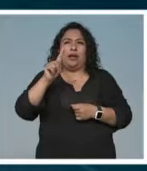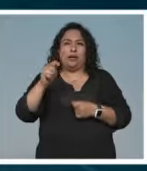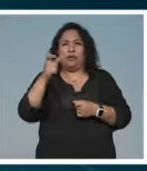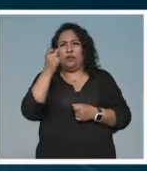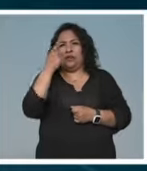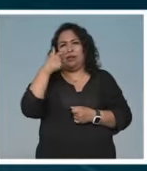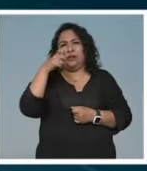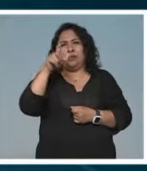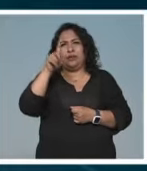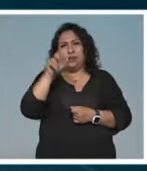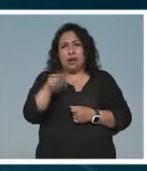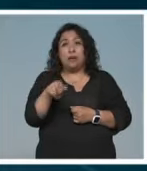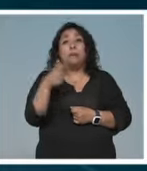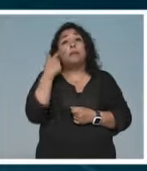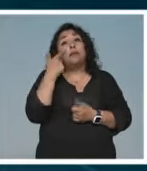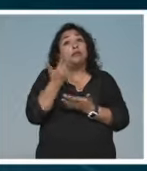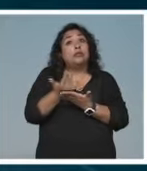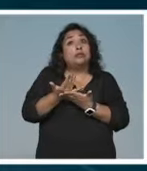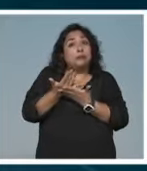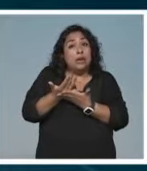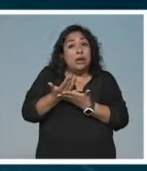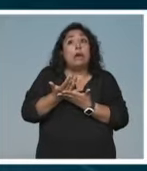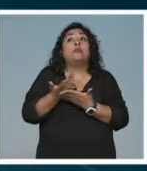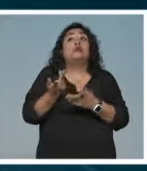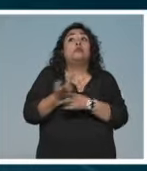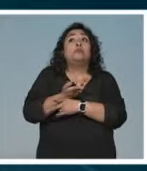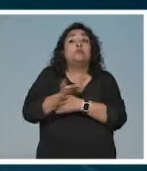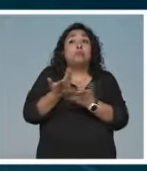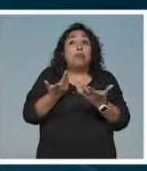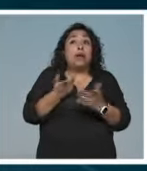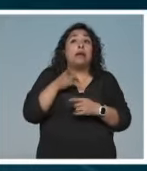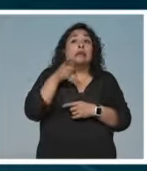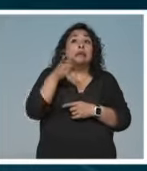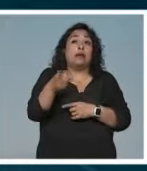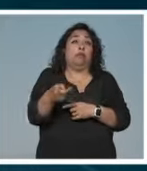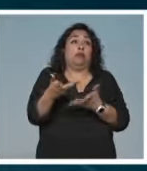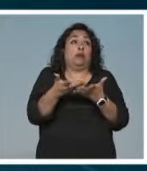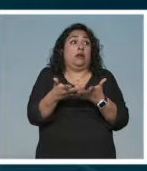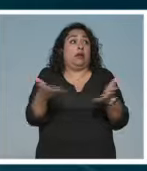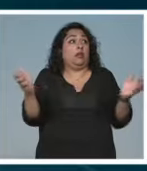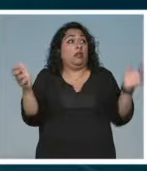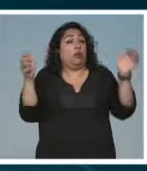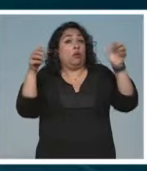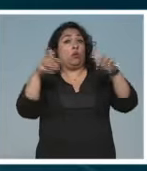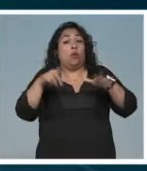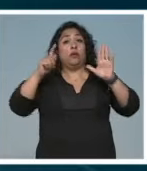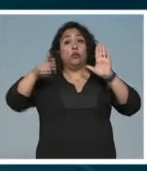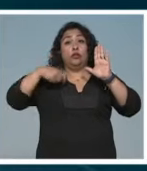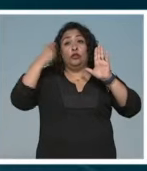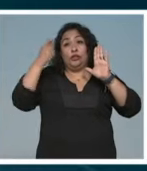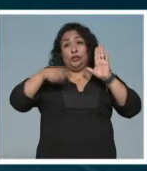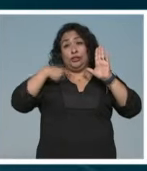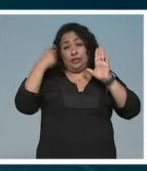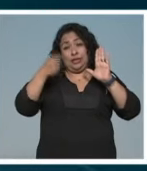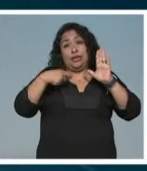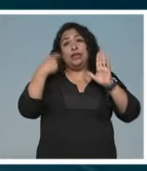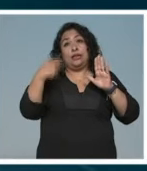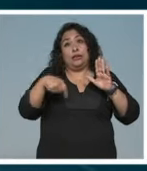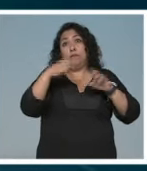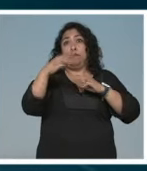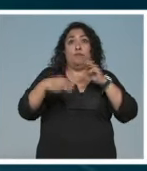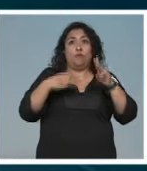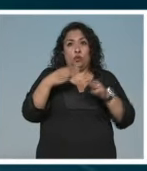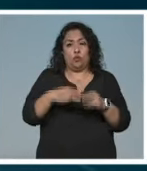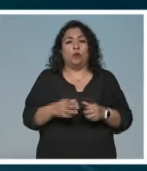Quentin Dupieux. Estaremos al pendiente de lo que ocurra en uno de los mayores encuentros cinematográficos del